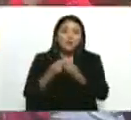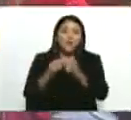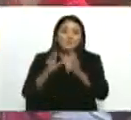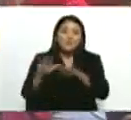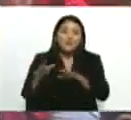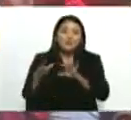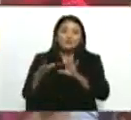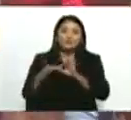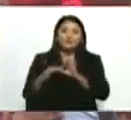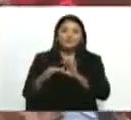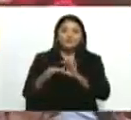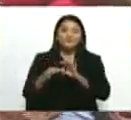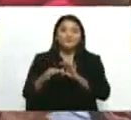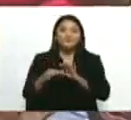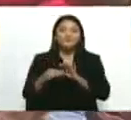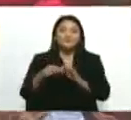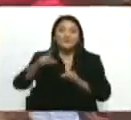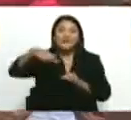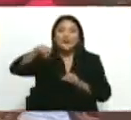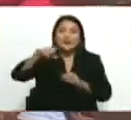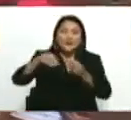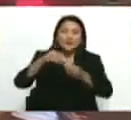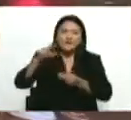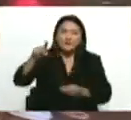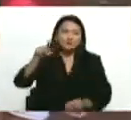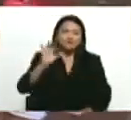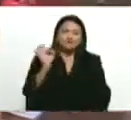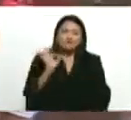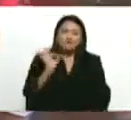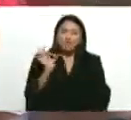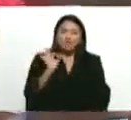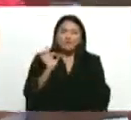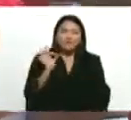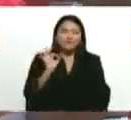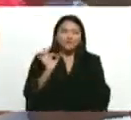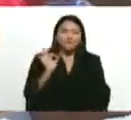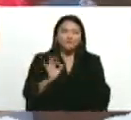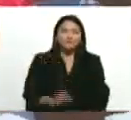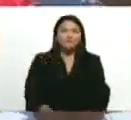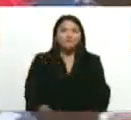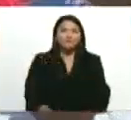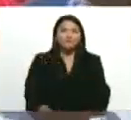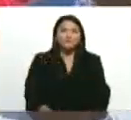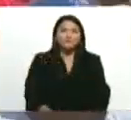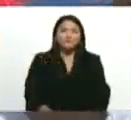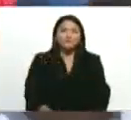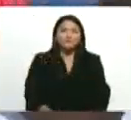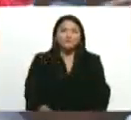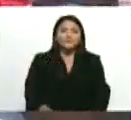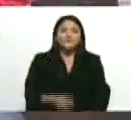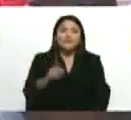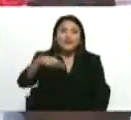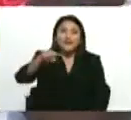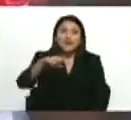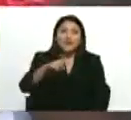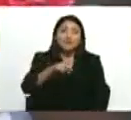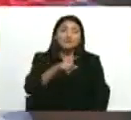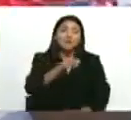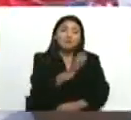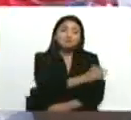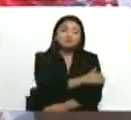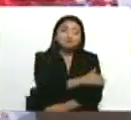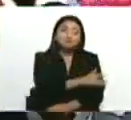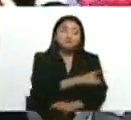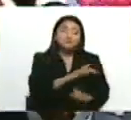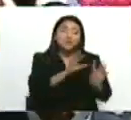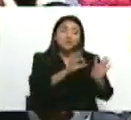Ahora, ellos no lo pueden hacer. Ellos no lo pueden hacer. Pero ellos dicen que tienen 90%, que el